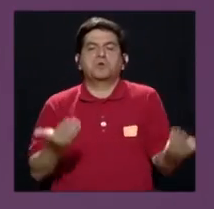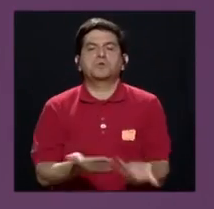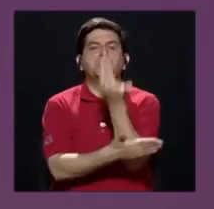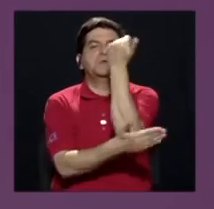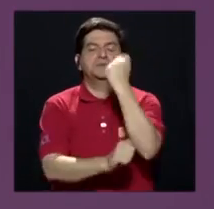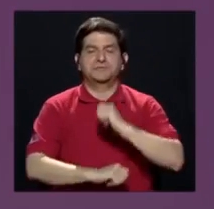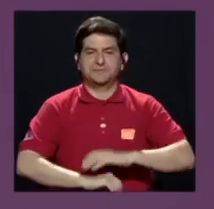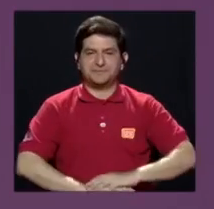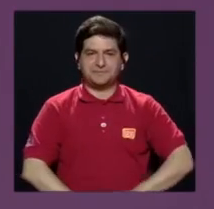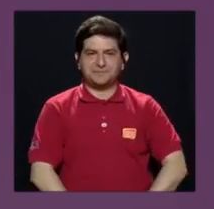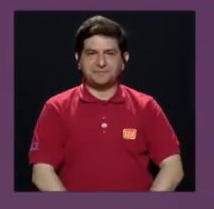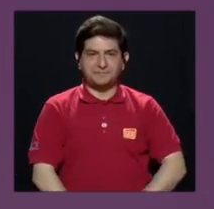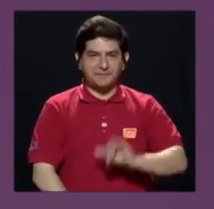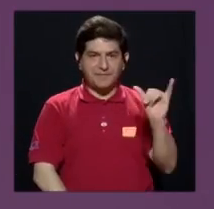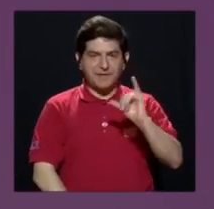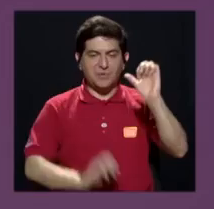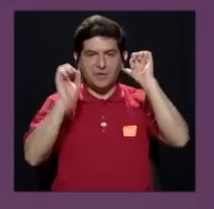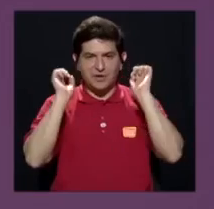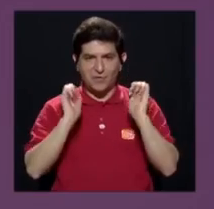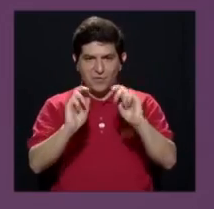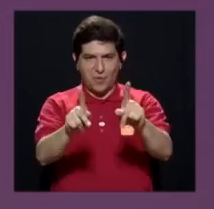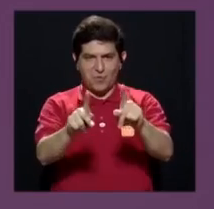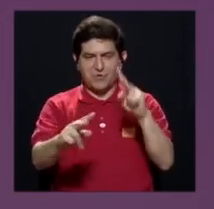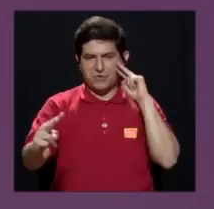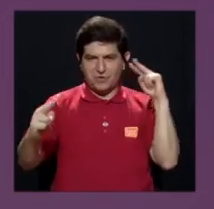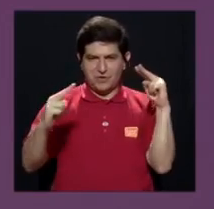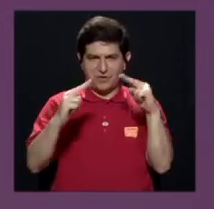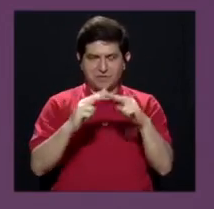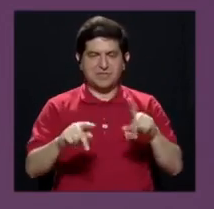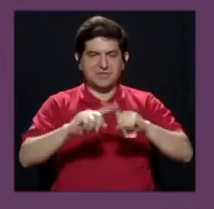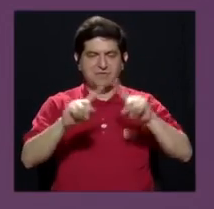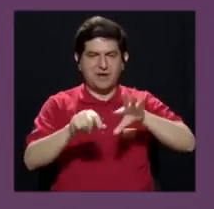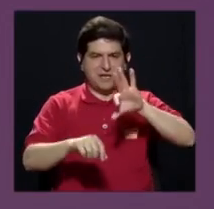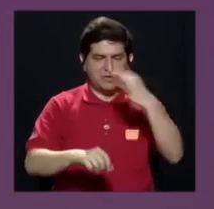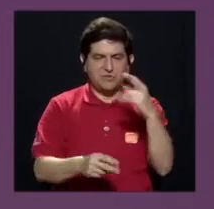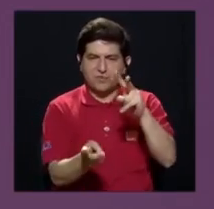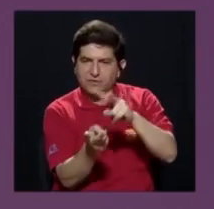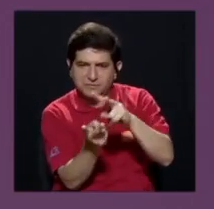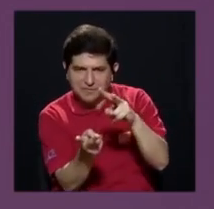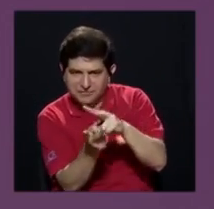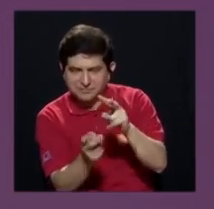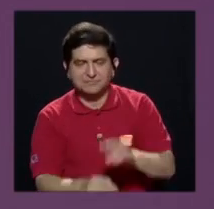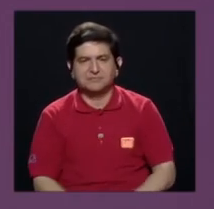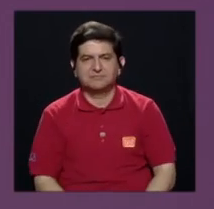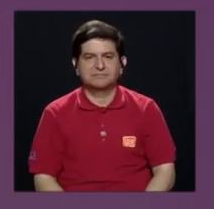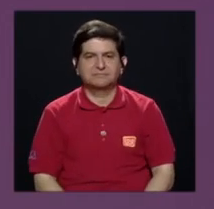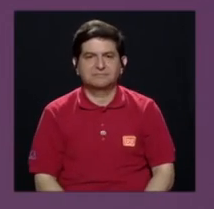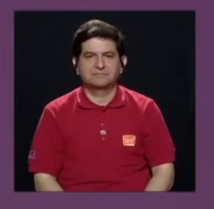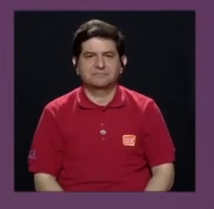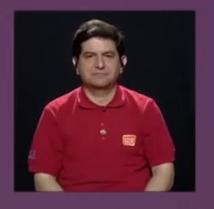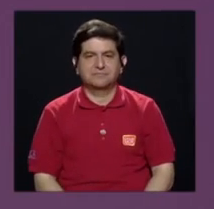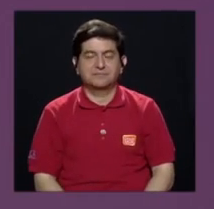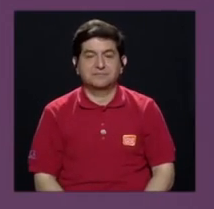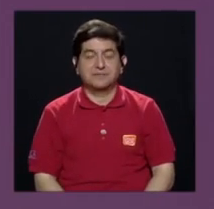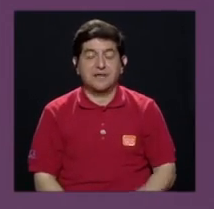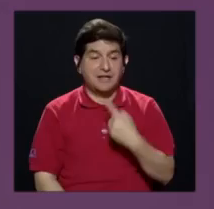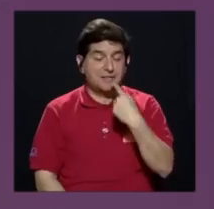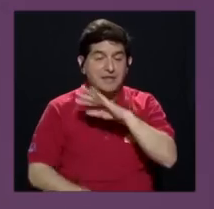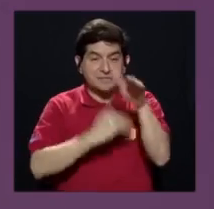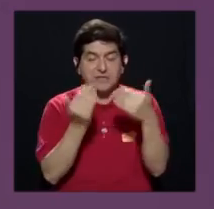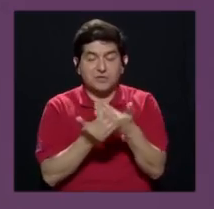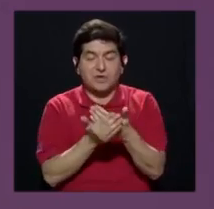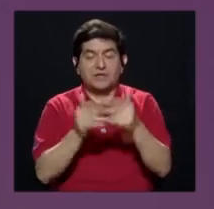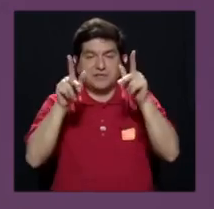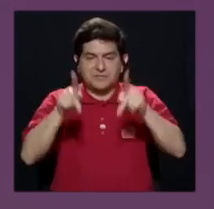y es también la gran oportunidad para conocer posiciones diferentes la posición que le llama todo mundo de